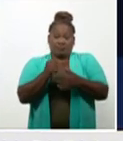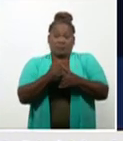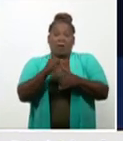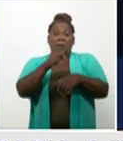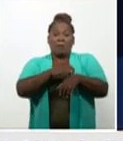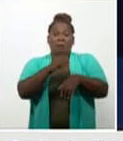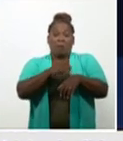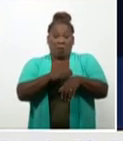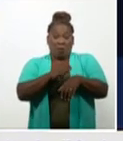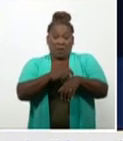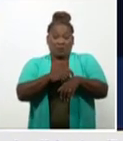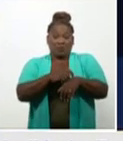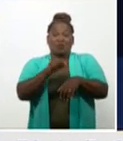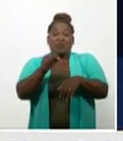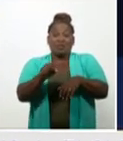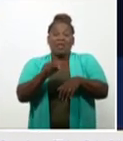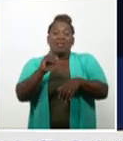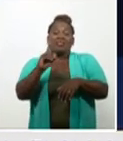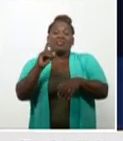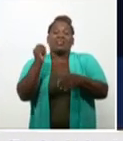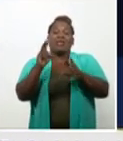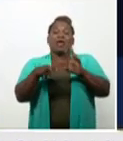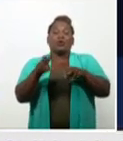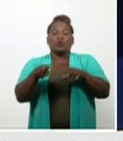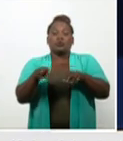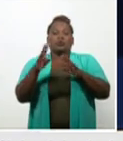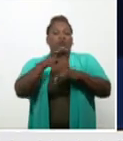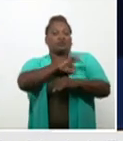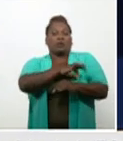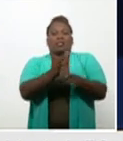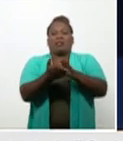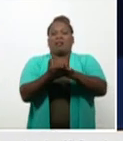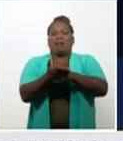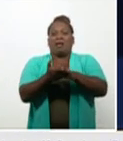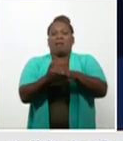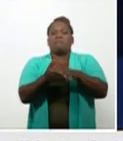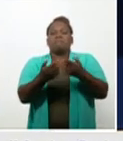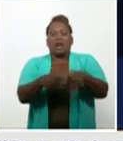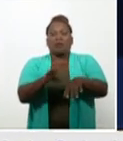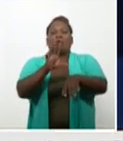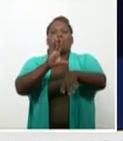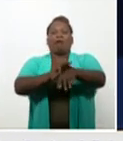diagnóstico están totalmente asintomáticos.